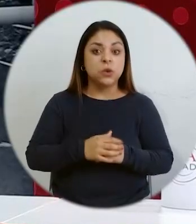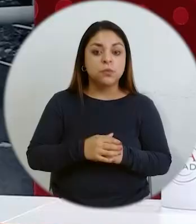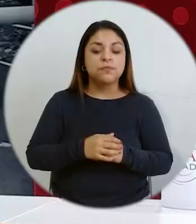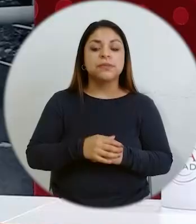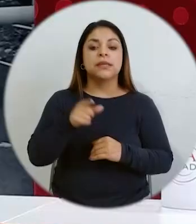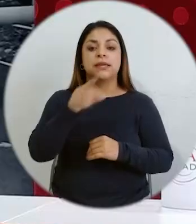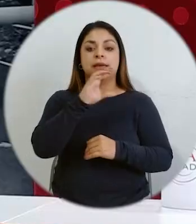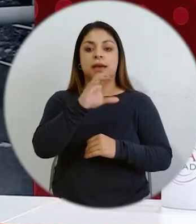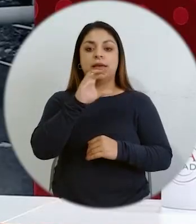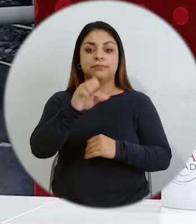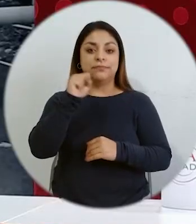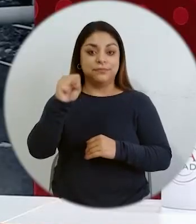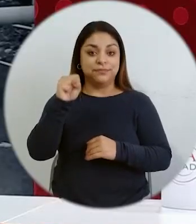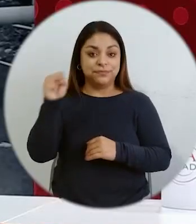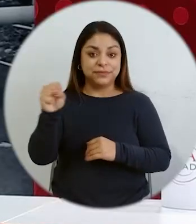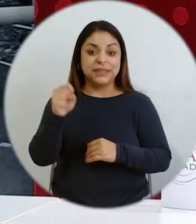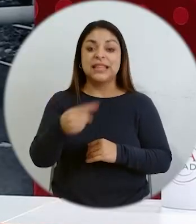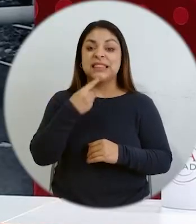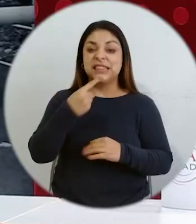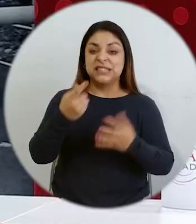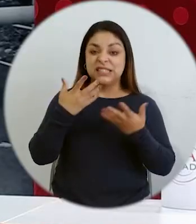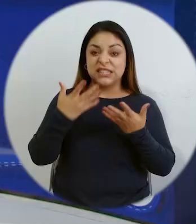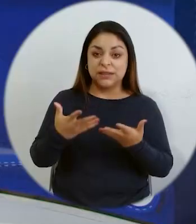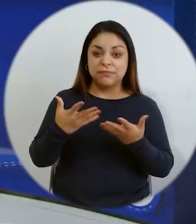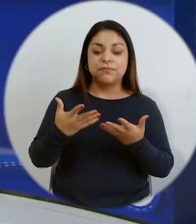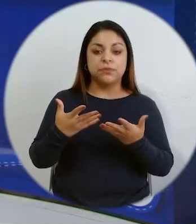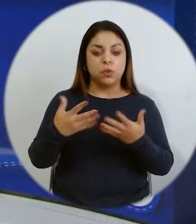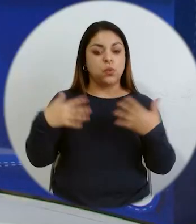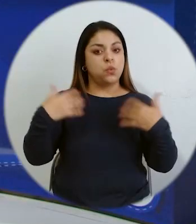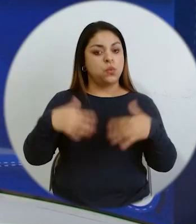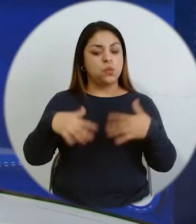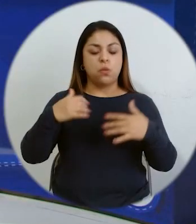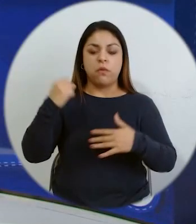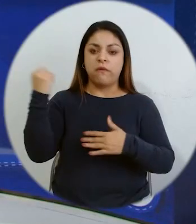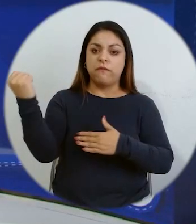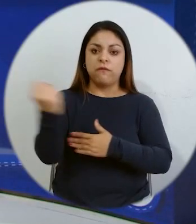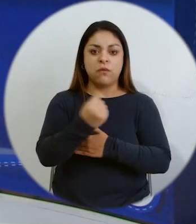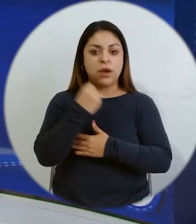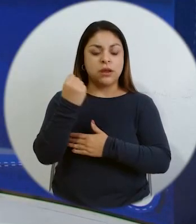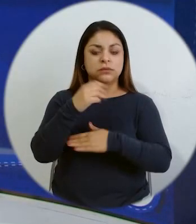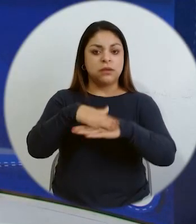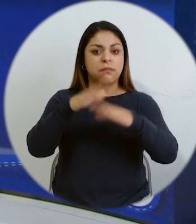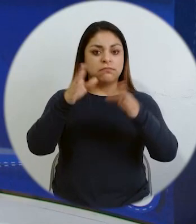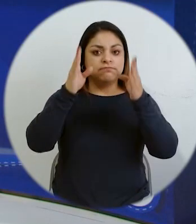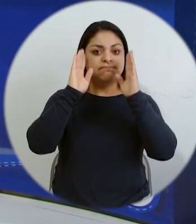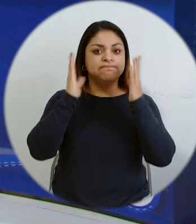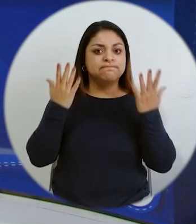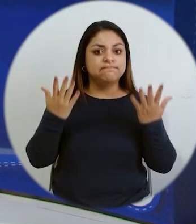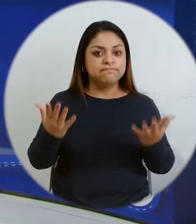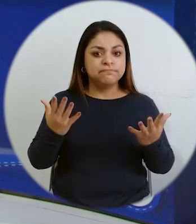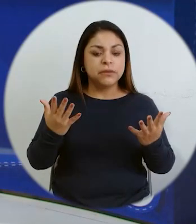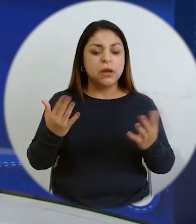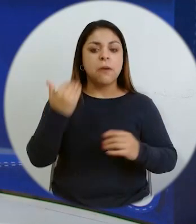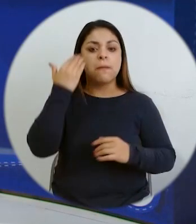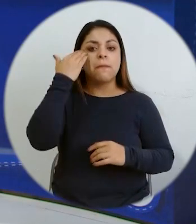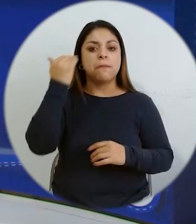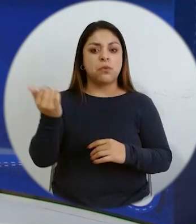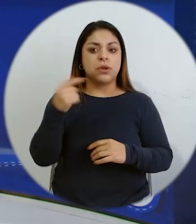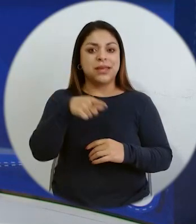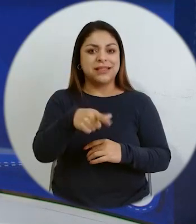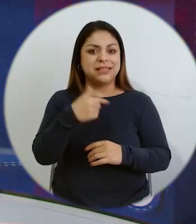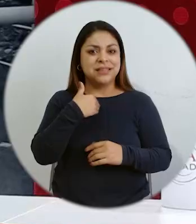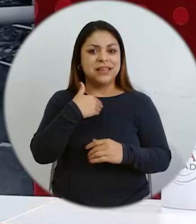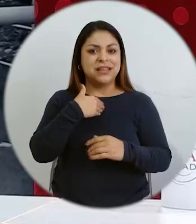Seguro Social llama poderosamente la atención ¿verdad?, en general, porque tienen un reporte de